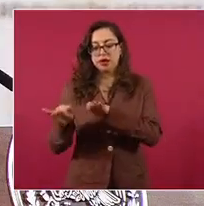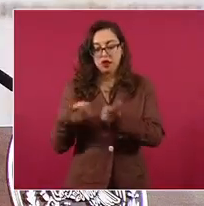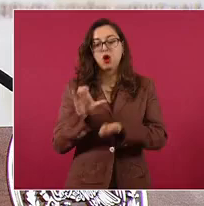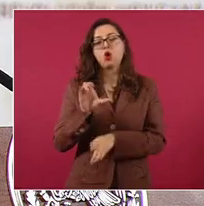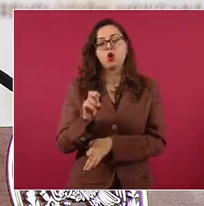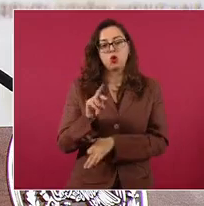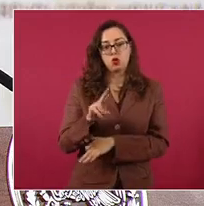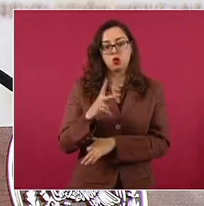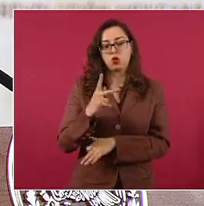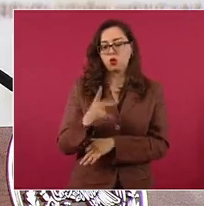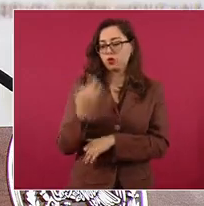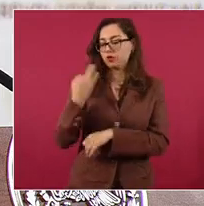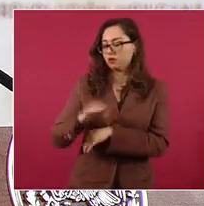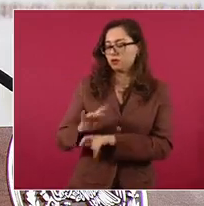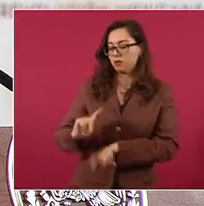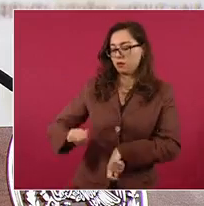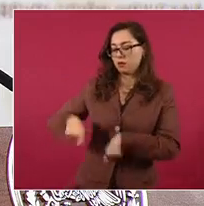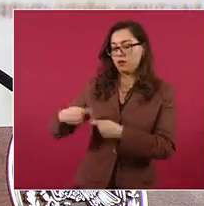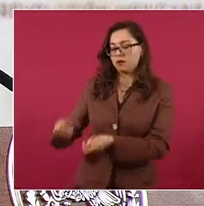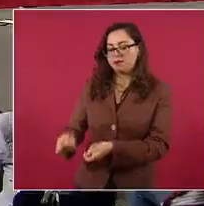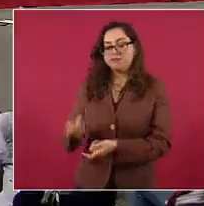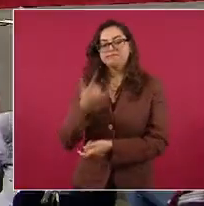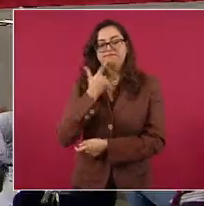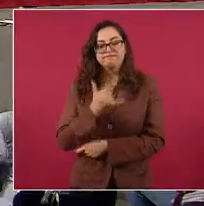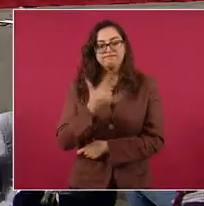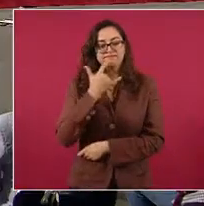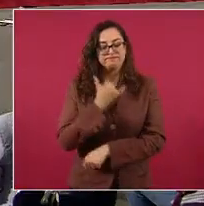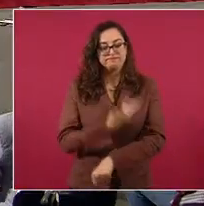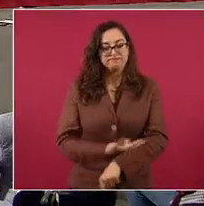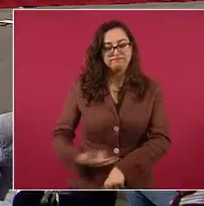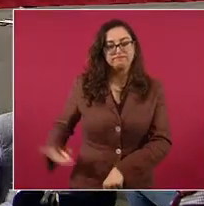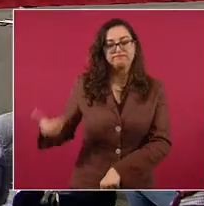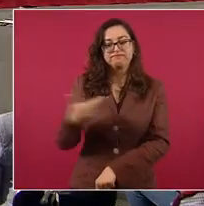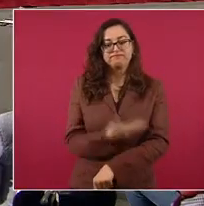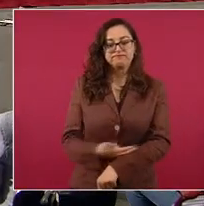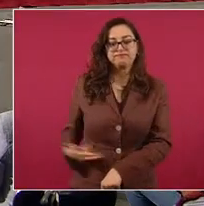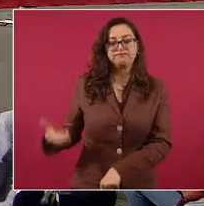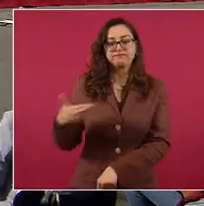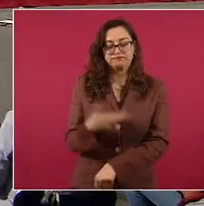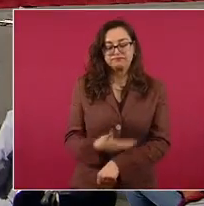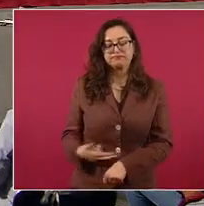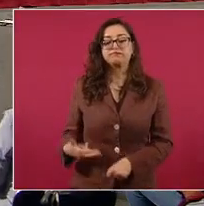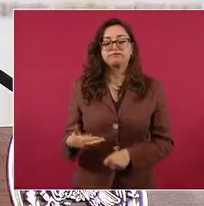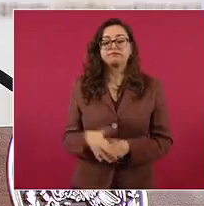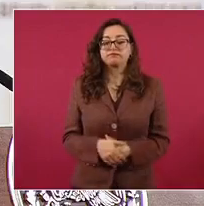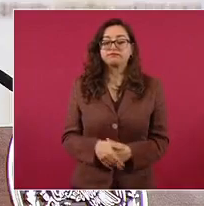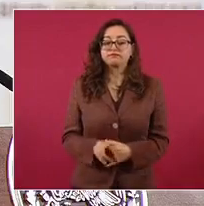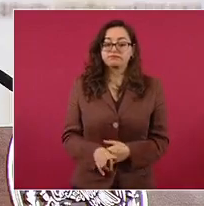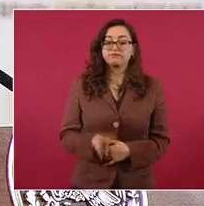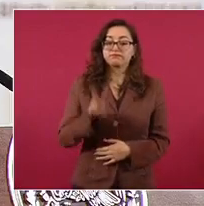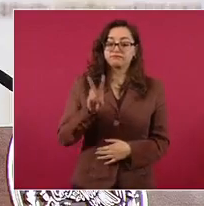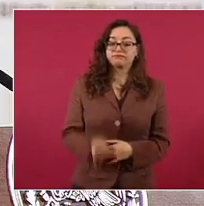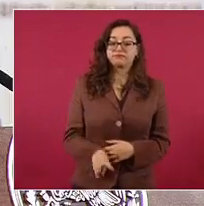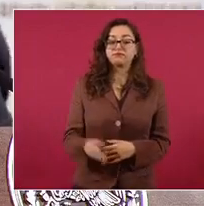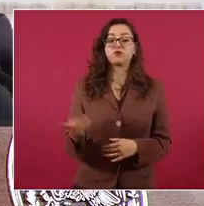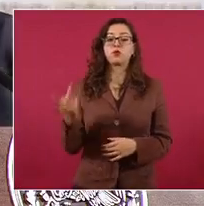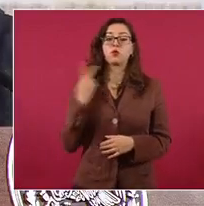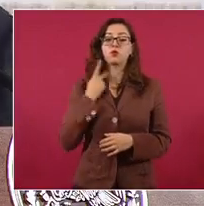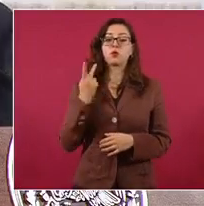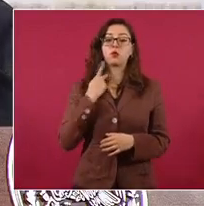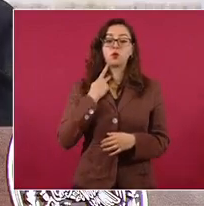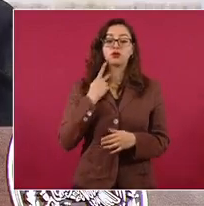ha venido desarrollando es evidente y, como dice el dicho, que pues las políticas se demuestran con el